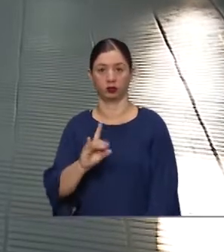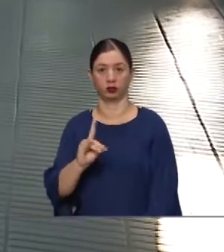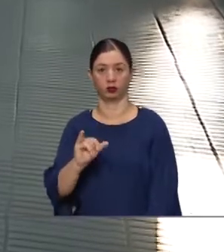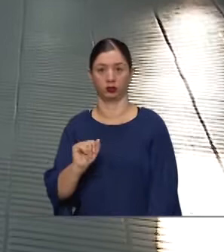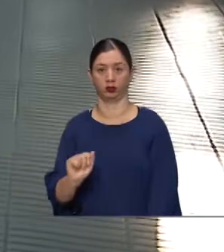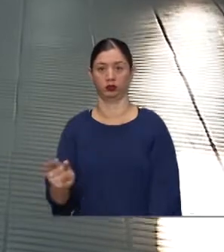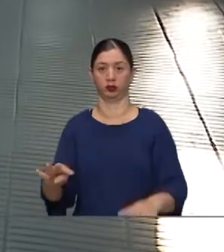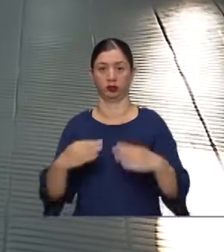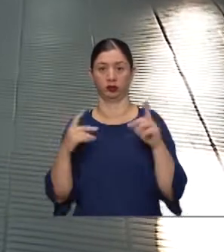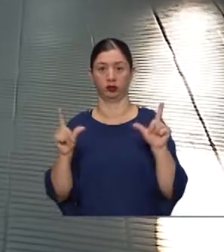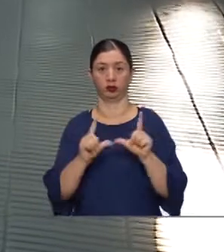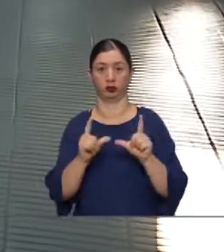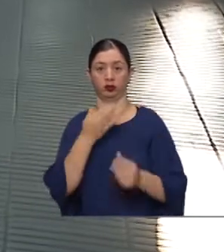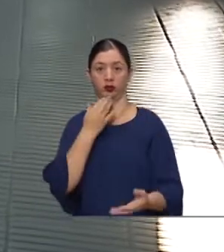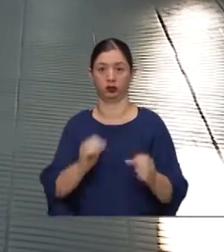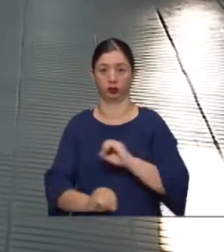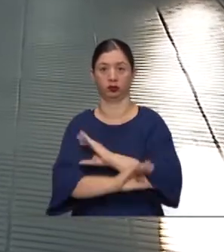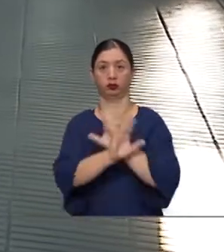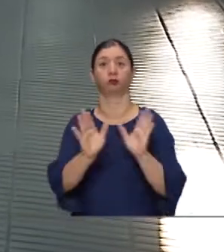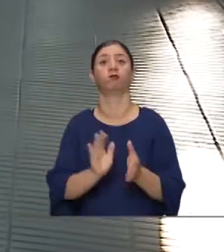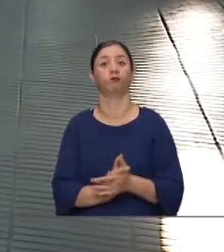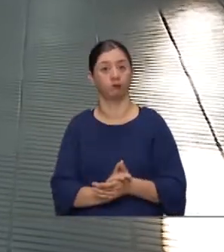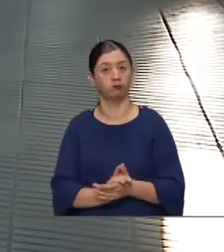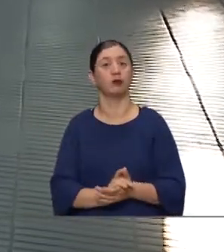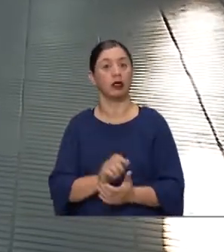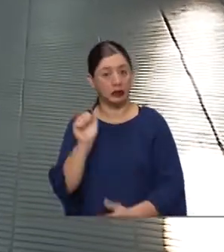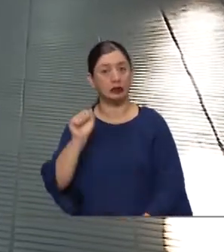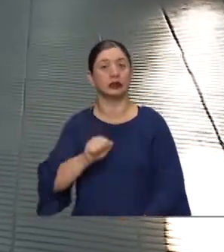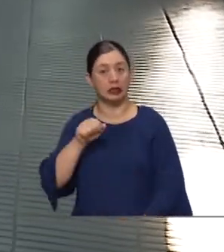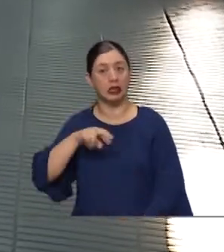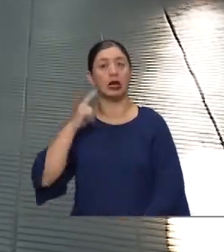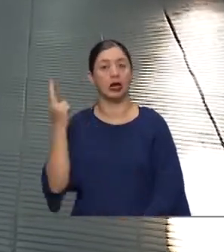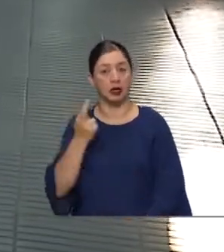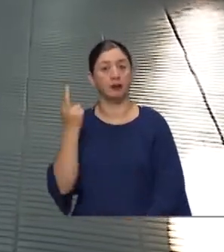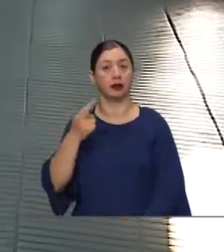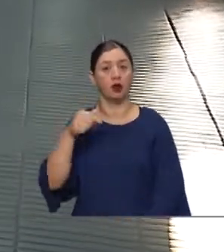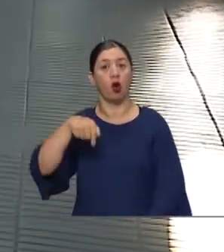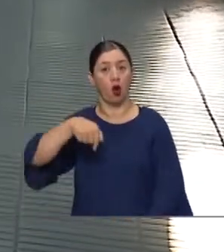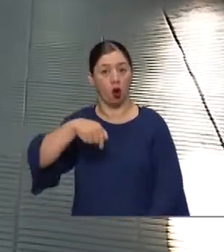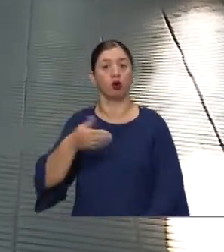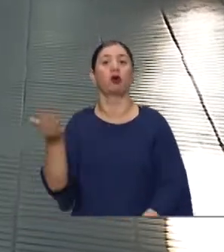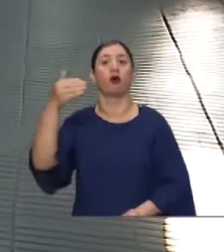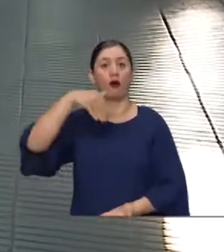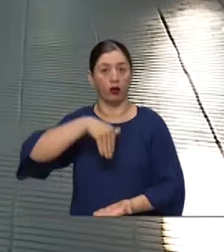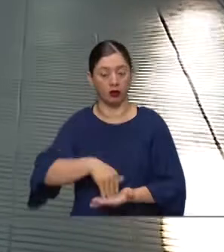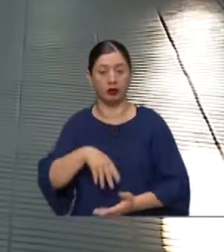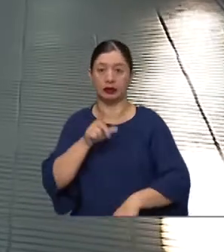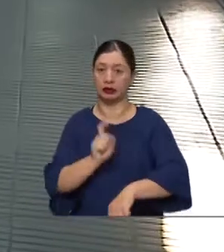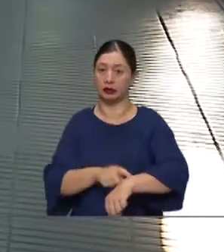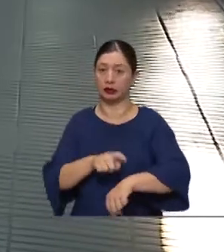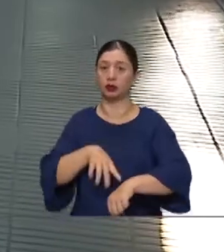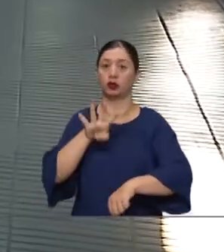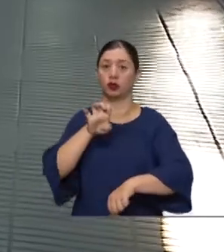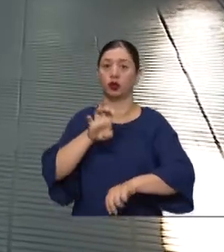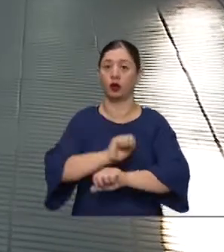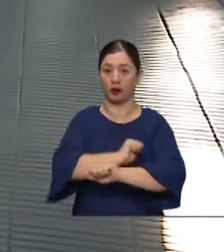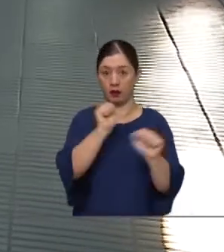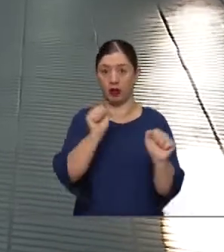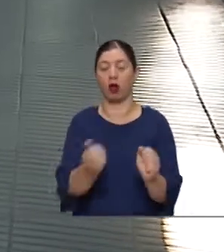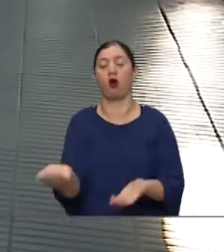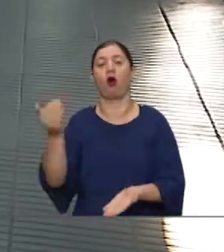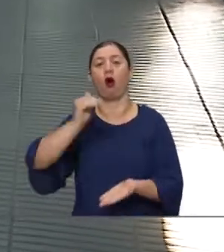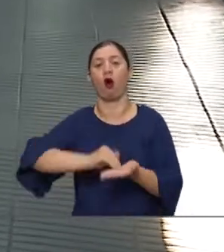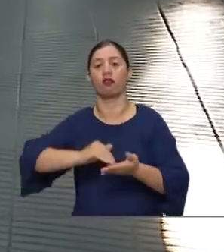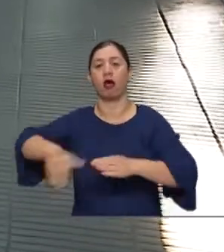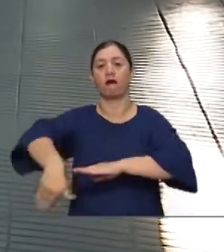oyentes, muy buenos días. Pues sí, señora, se podría repetir hoy porque resulta que a las 9 de la mañana vuelven y cierran la vía porque vuelven a